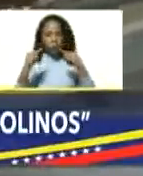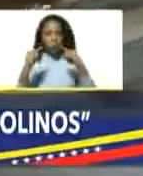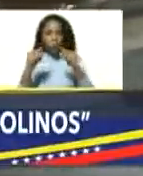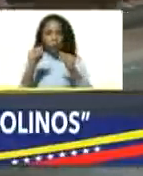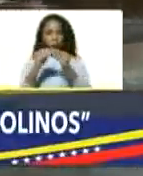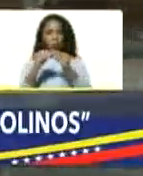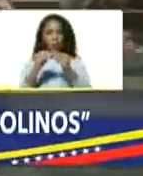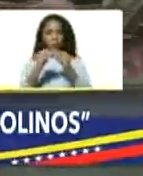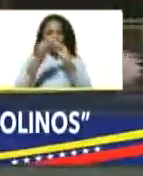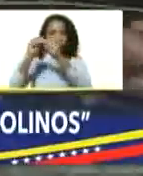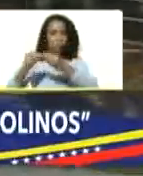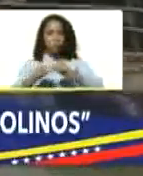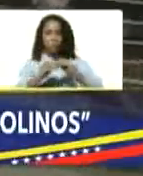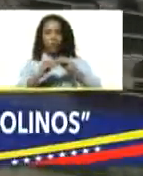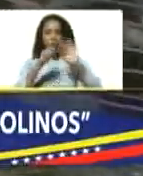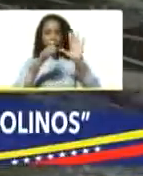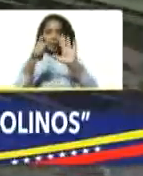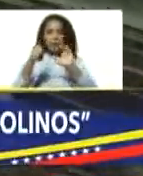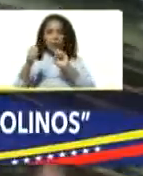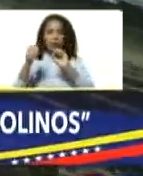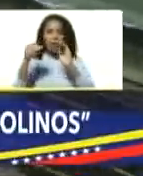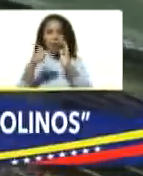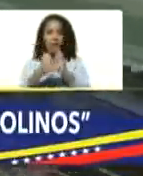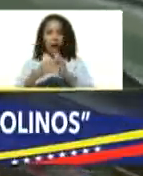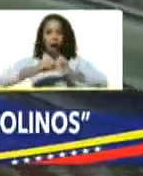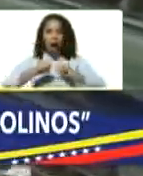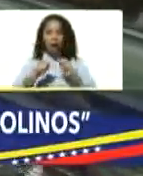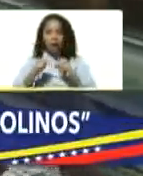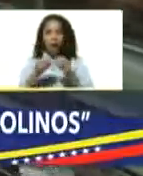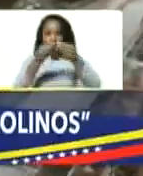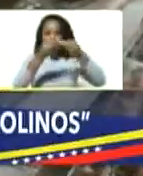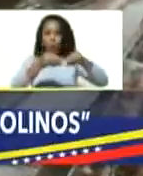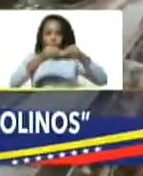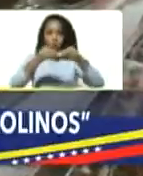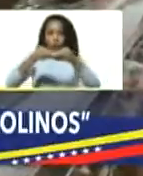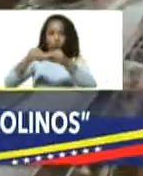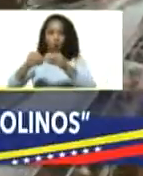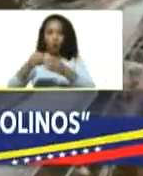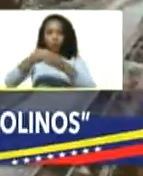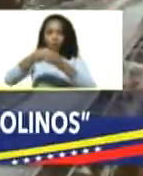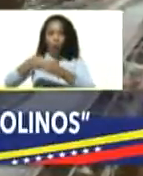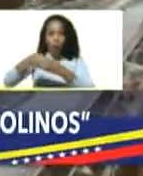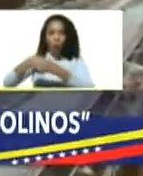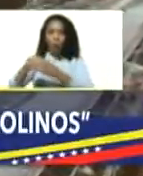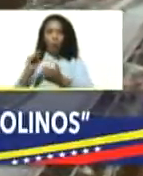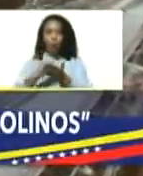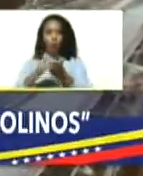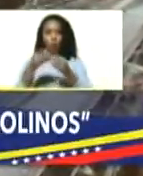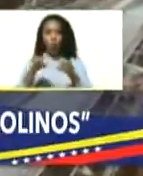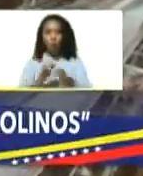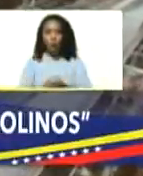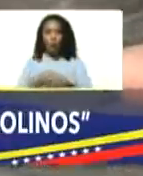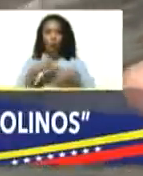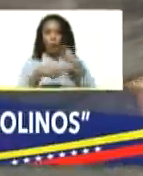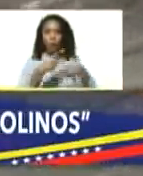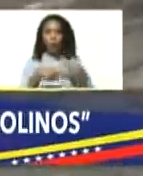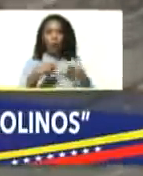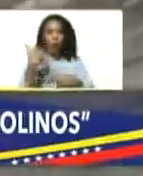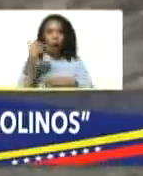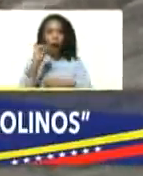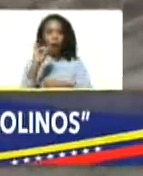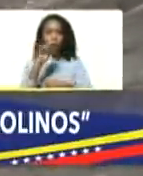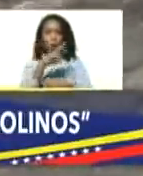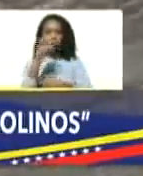de 600 mil gallinas ponedoras en ellas actualmente tenemos una producción de 4 ya tenemos